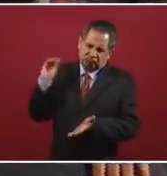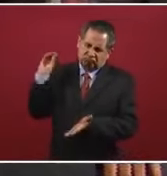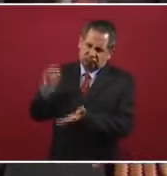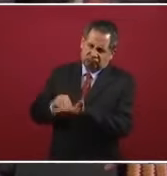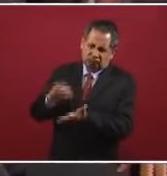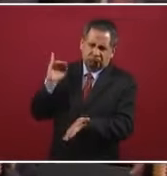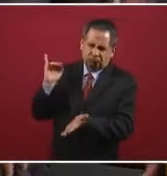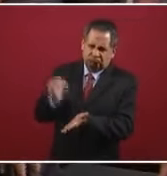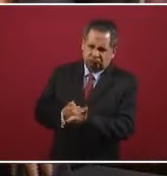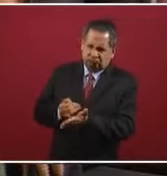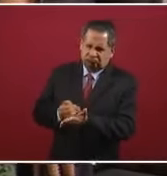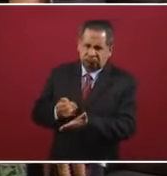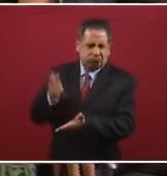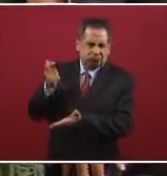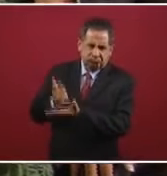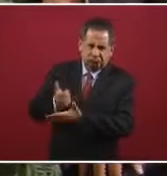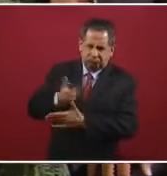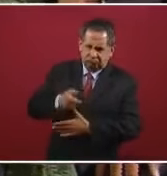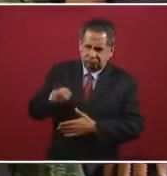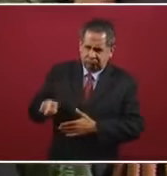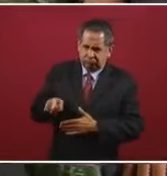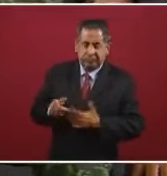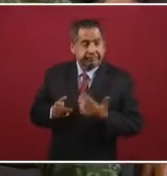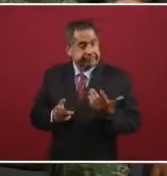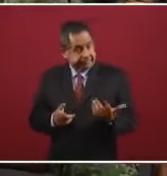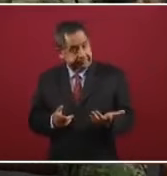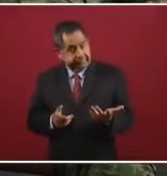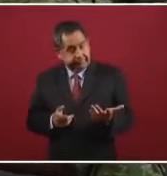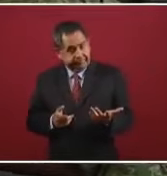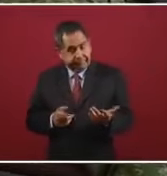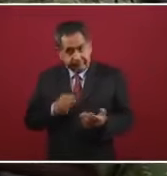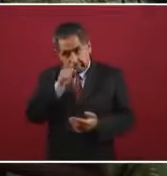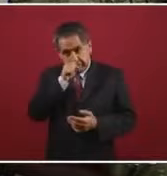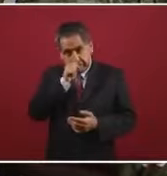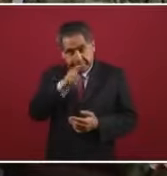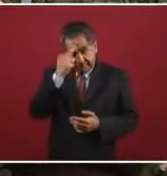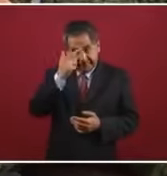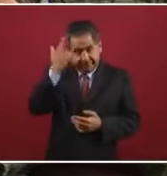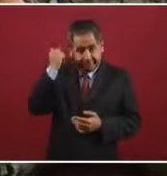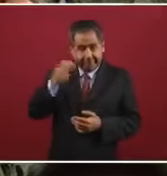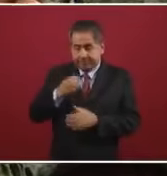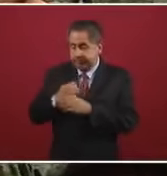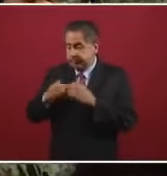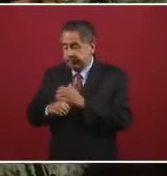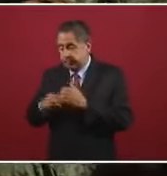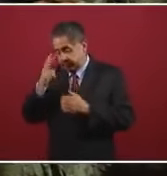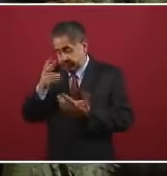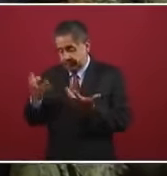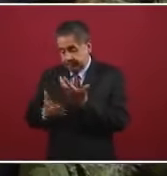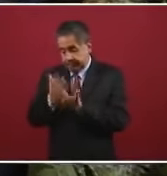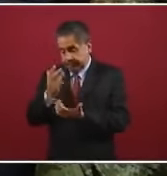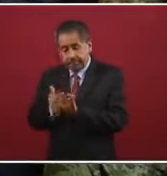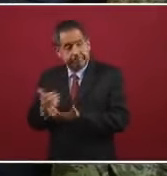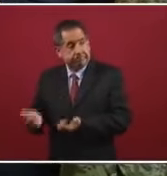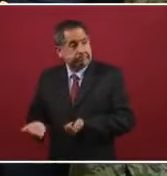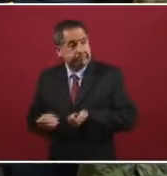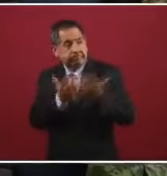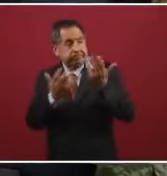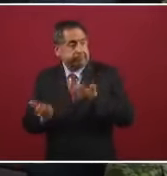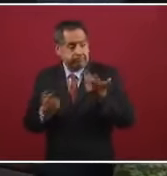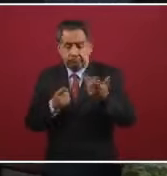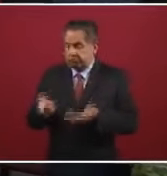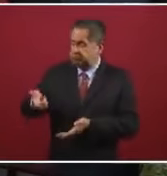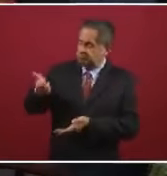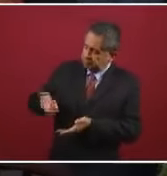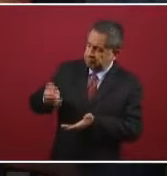unilateral aranceles a las mercancías que se producen en México y se